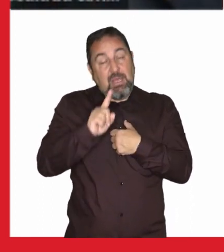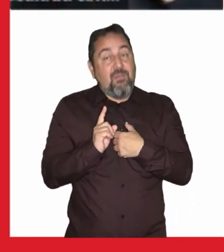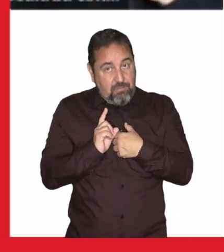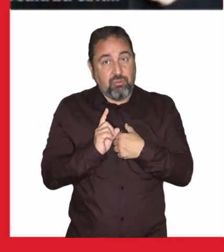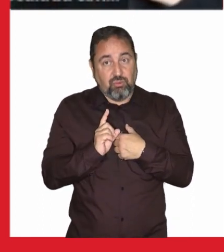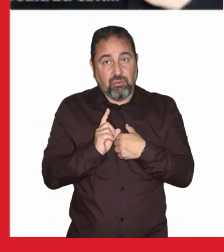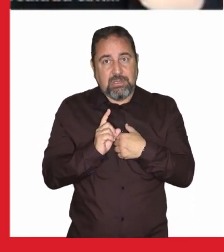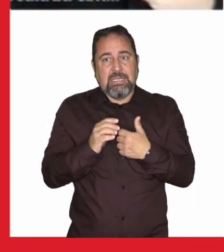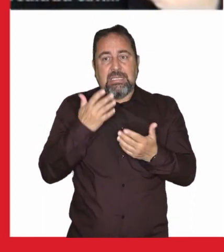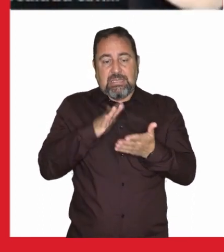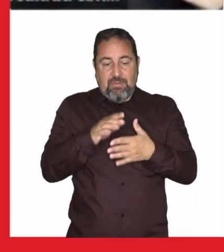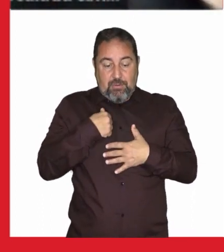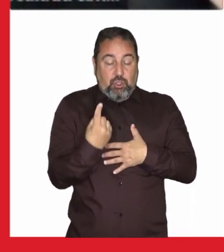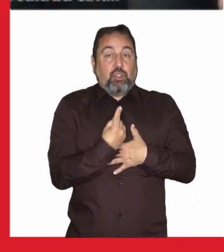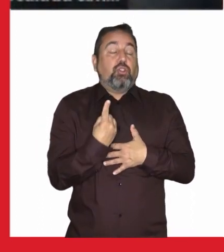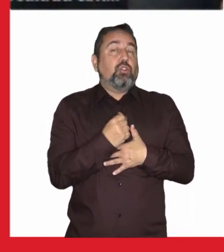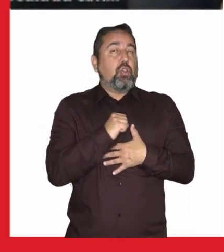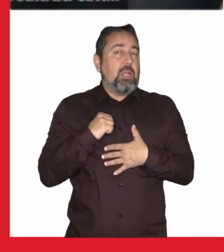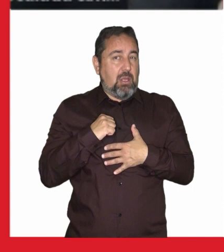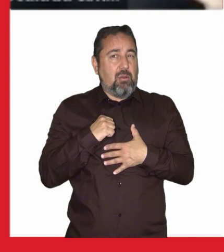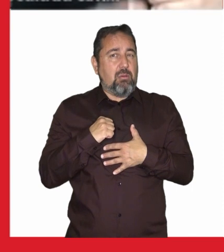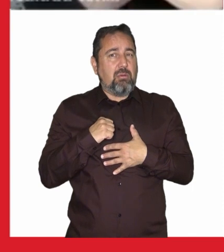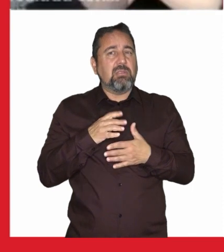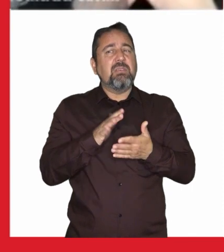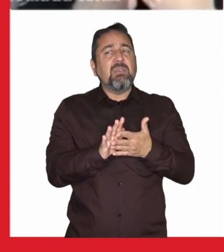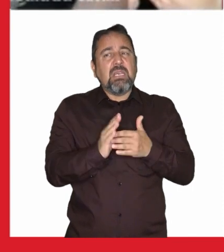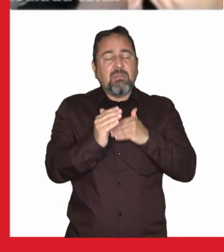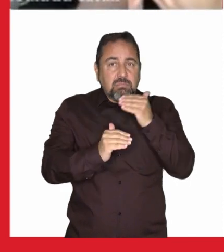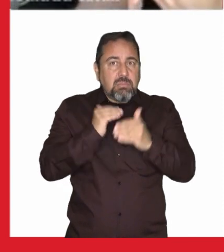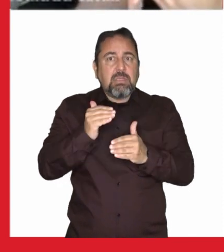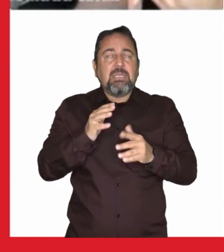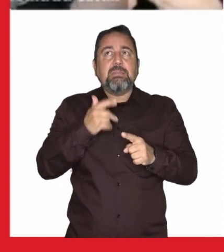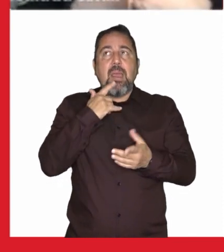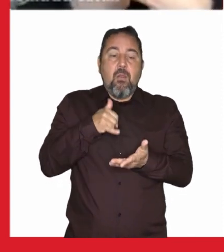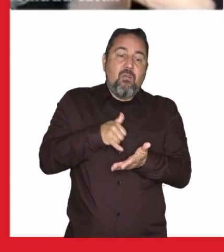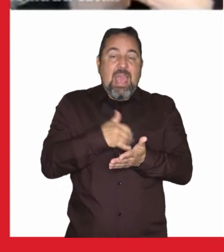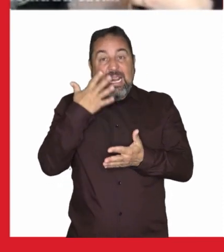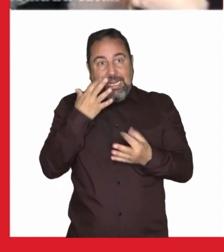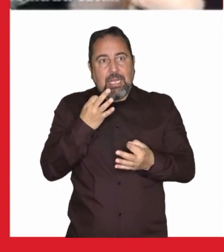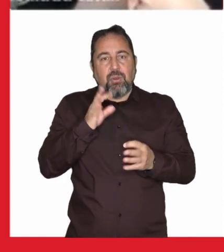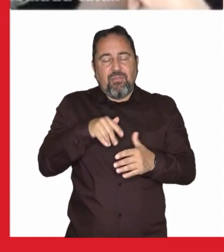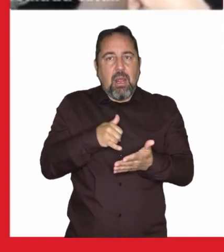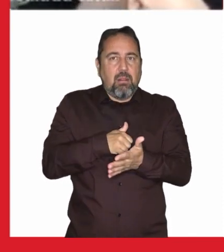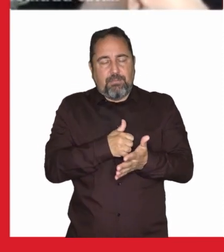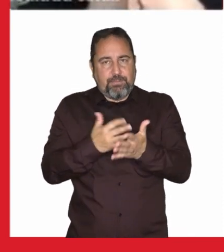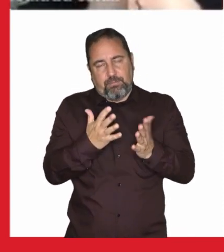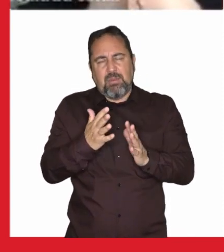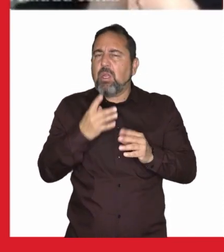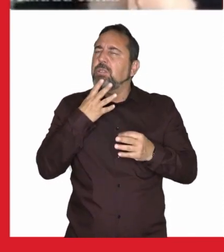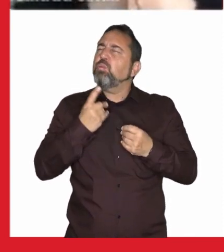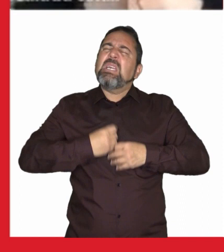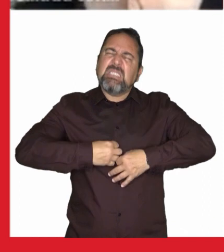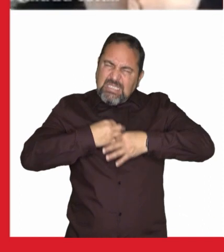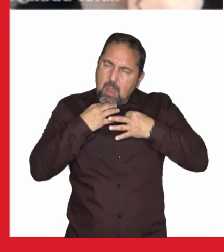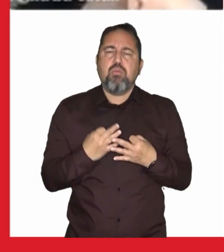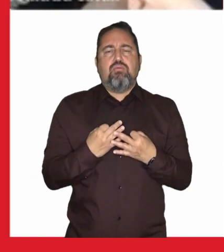porque, como bien sabemos, emprender en solitario incrementa significativamente el nivel de vulnerabilidad y de riesgo.